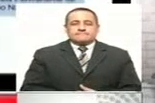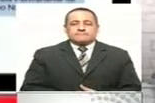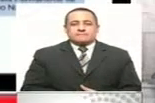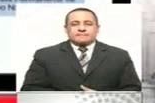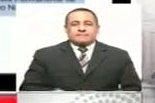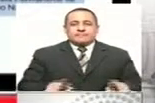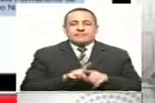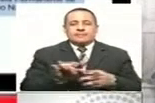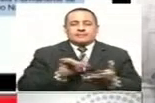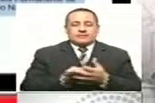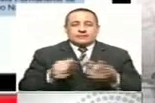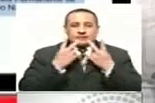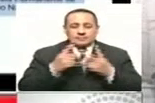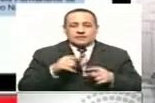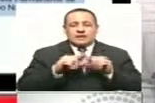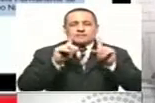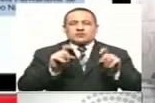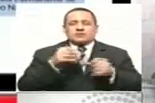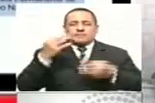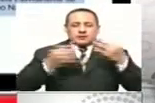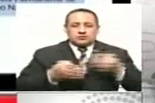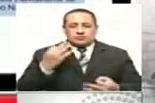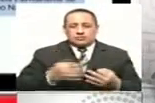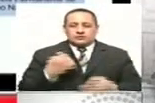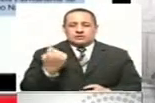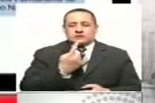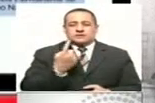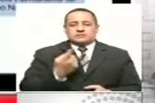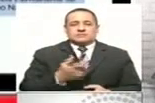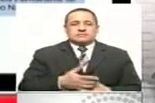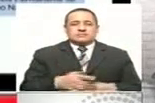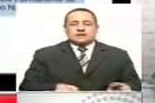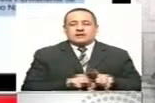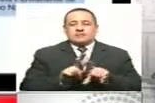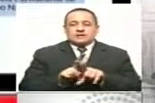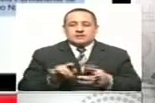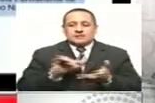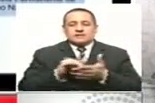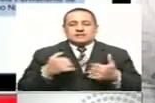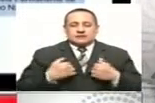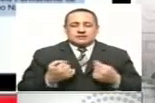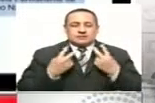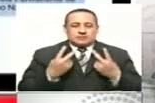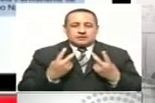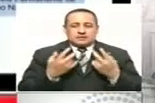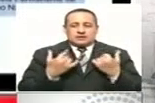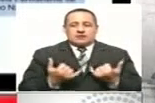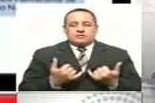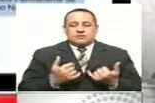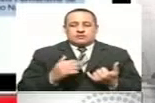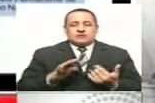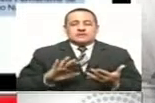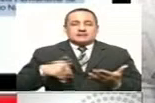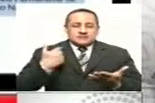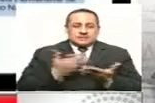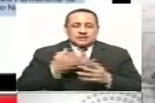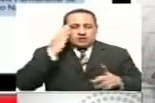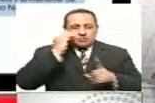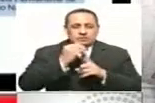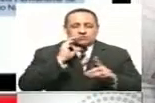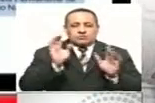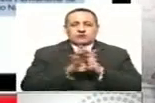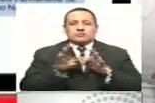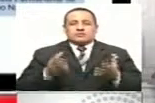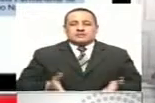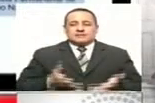Como base de la Encuesta Nacional de Presupuesto Familiar. También tenemos el objetivo de